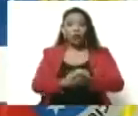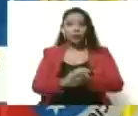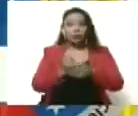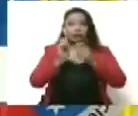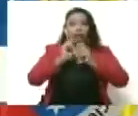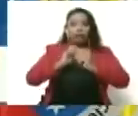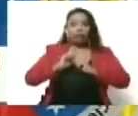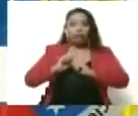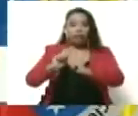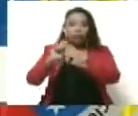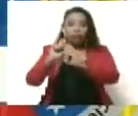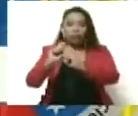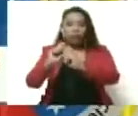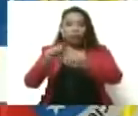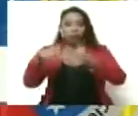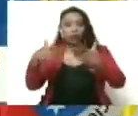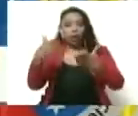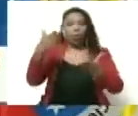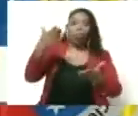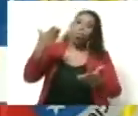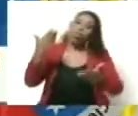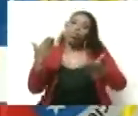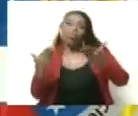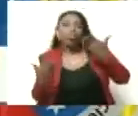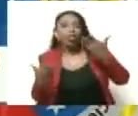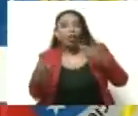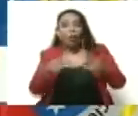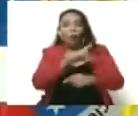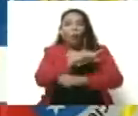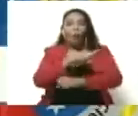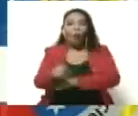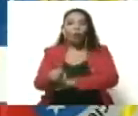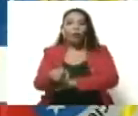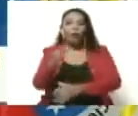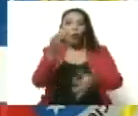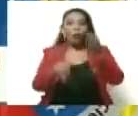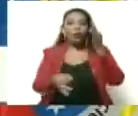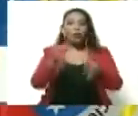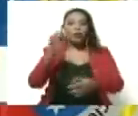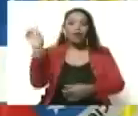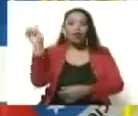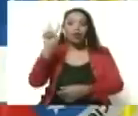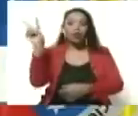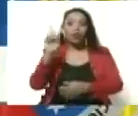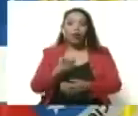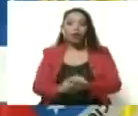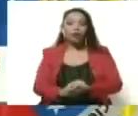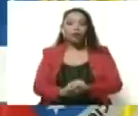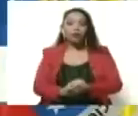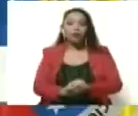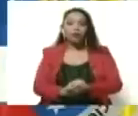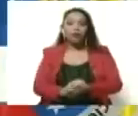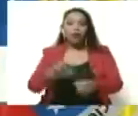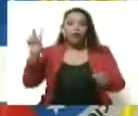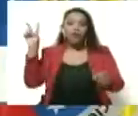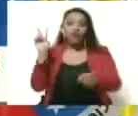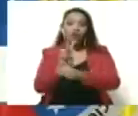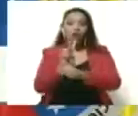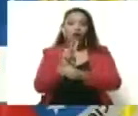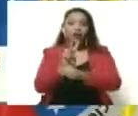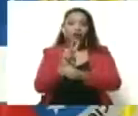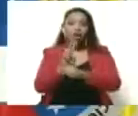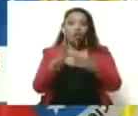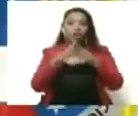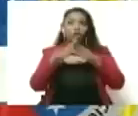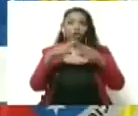tratar de desestabilizar el orden jurídico venezolano, violar todo